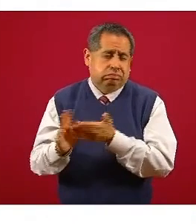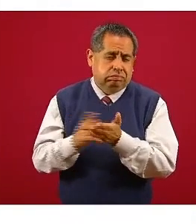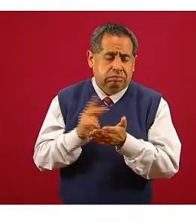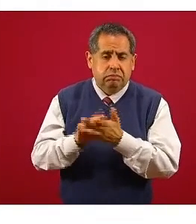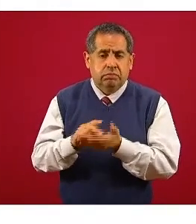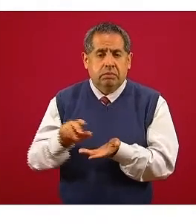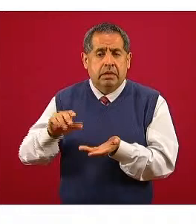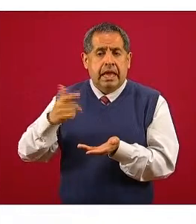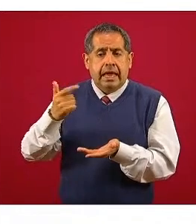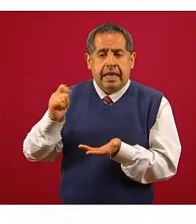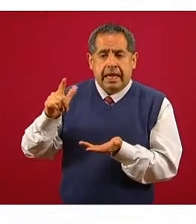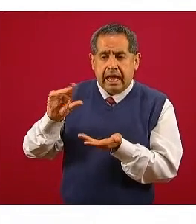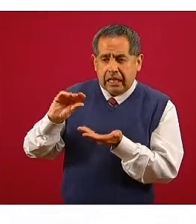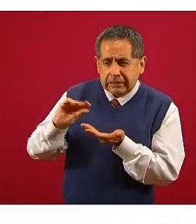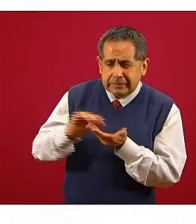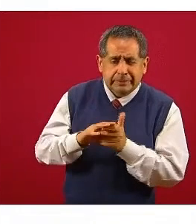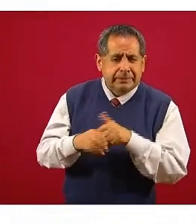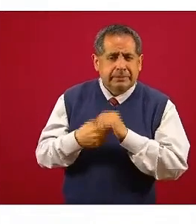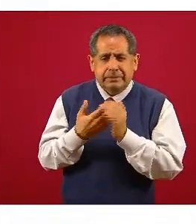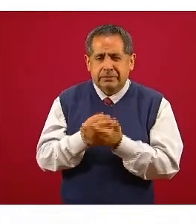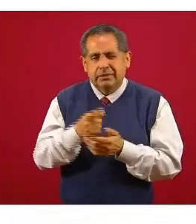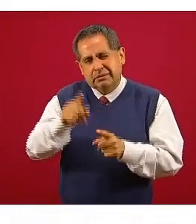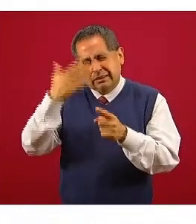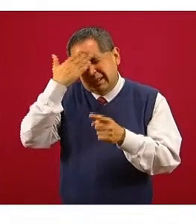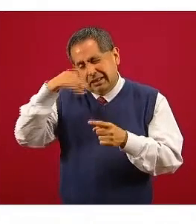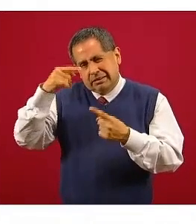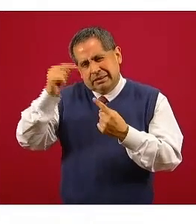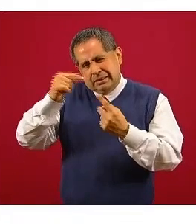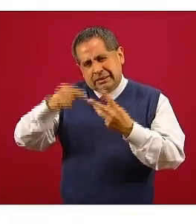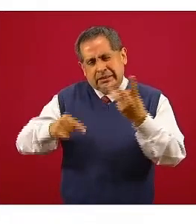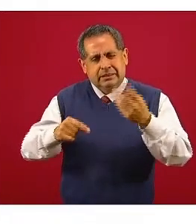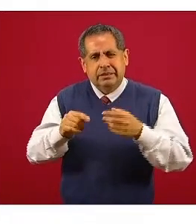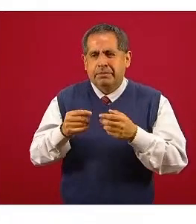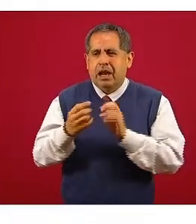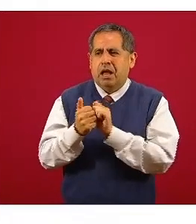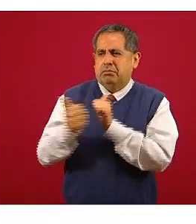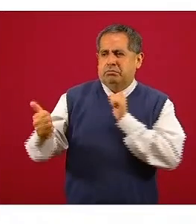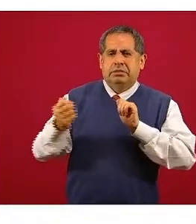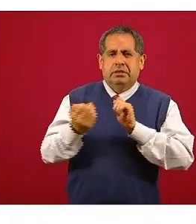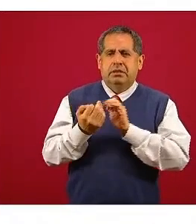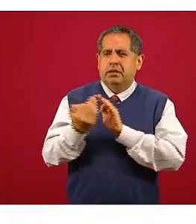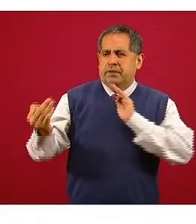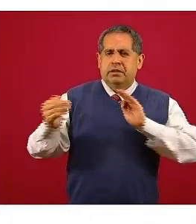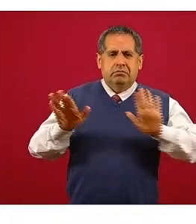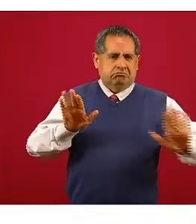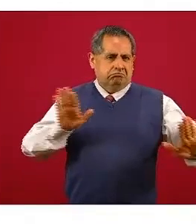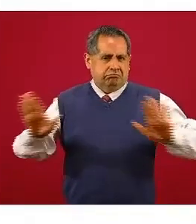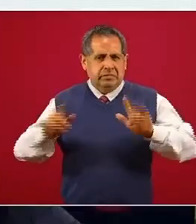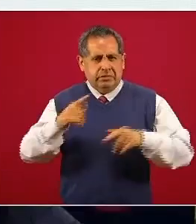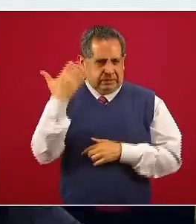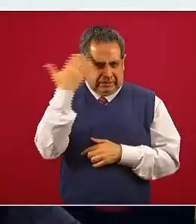el uso de gel antibacterial y todas las medidas que conocemos, de sana distancia y demás. La siguiente.